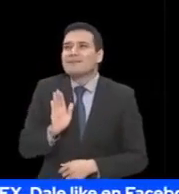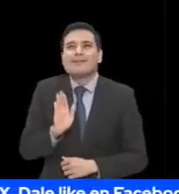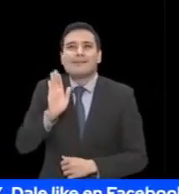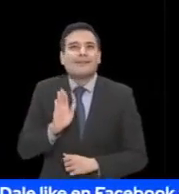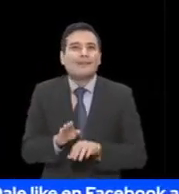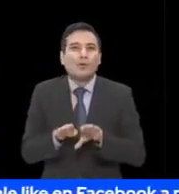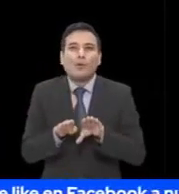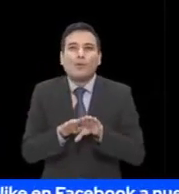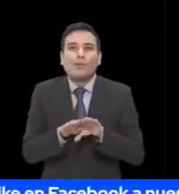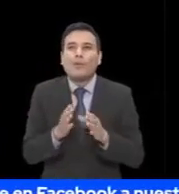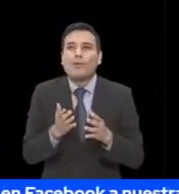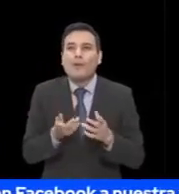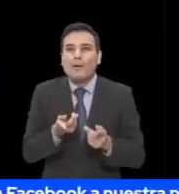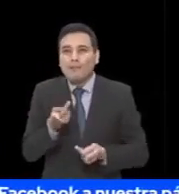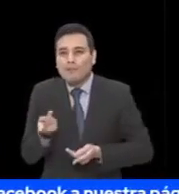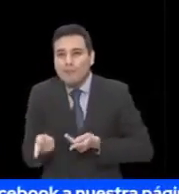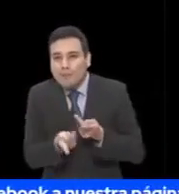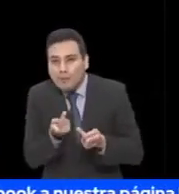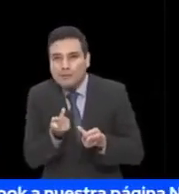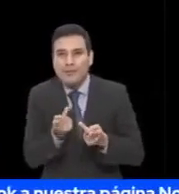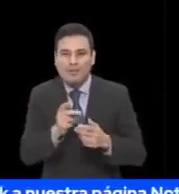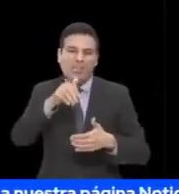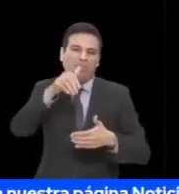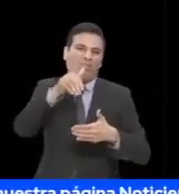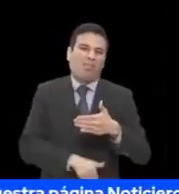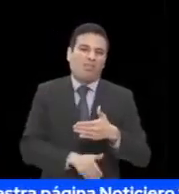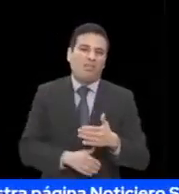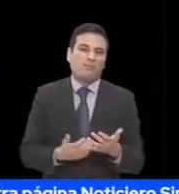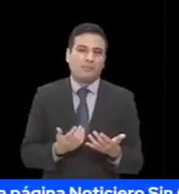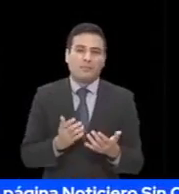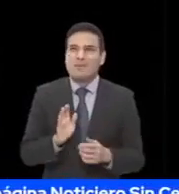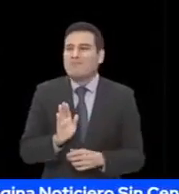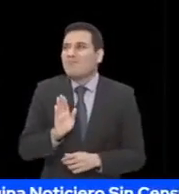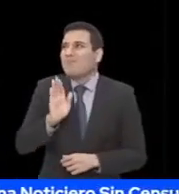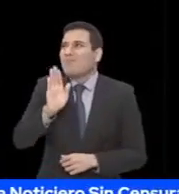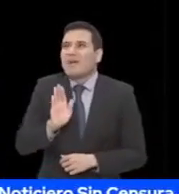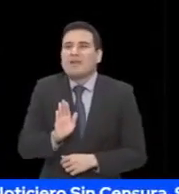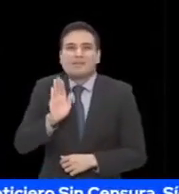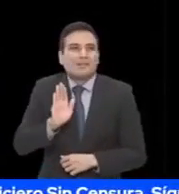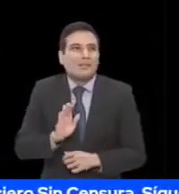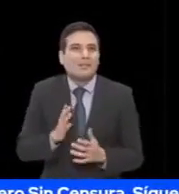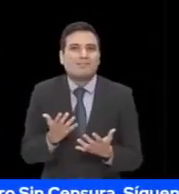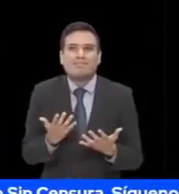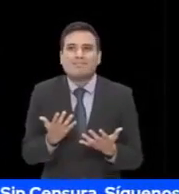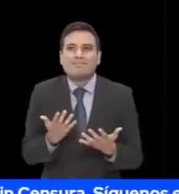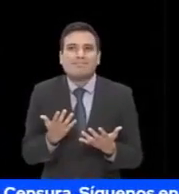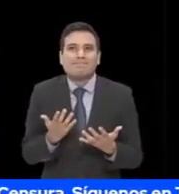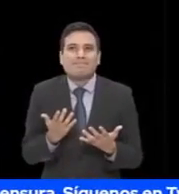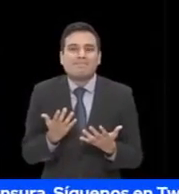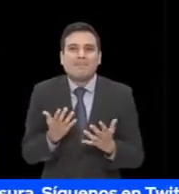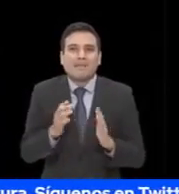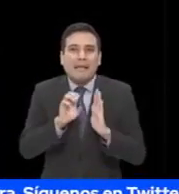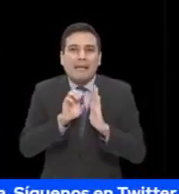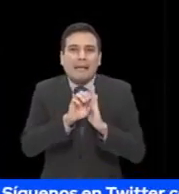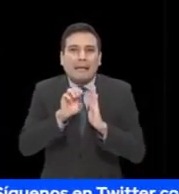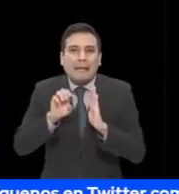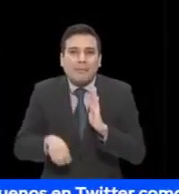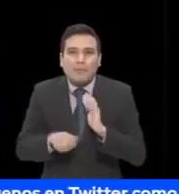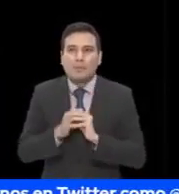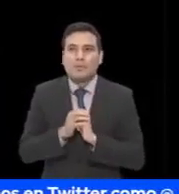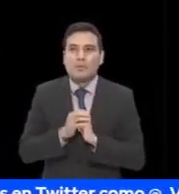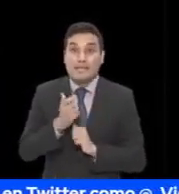condenar este ejercicio a que no funcione. Es como si quisiéramos que ante la